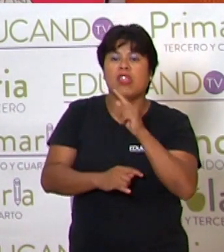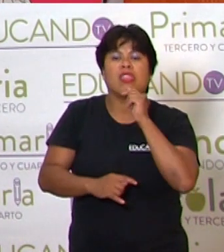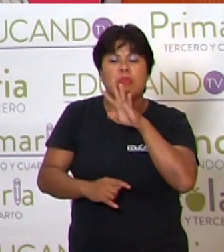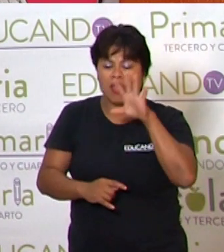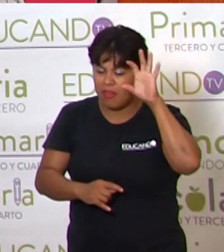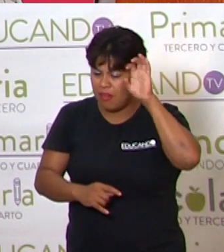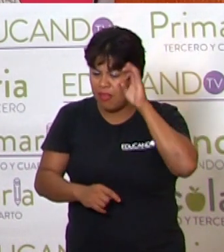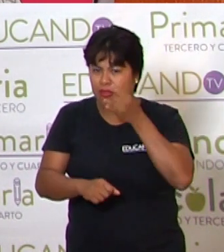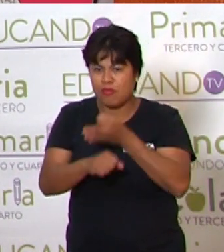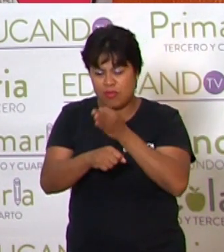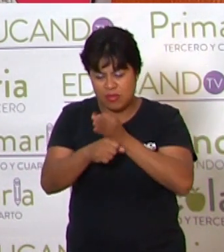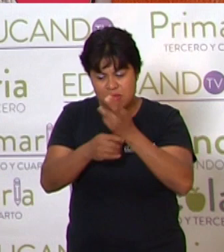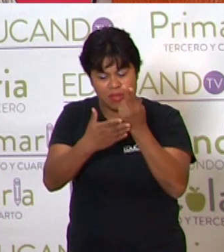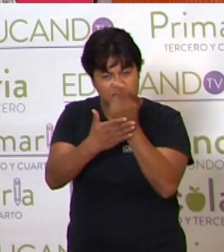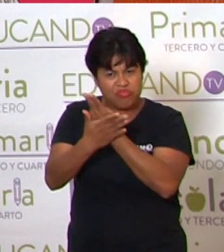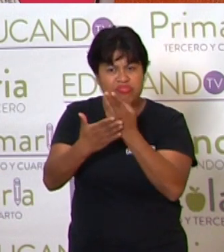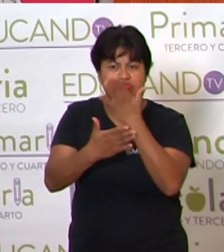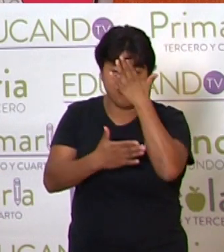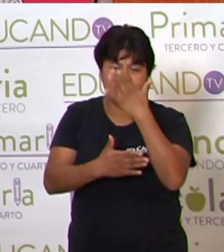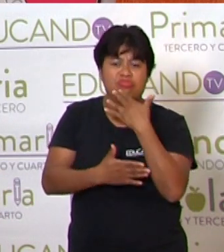es un caricaturista.